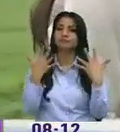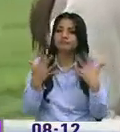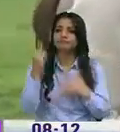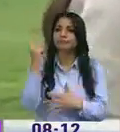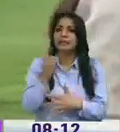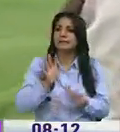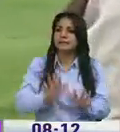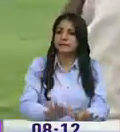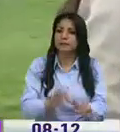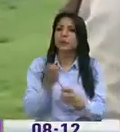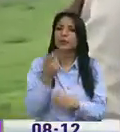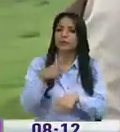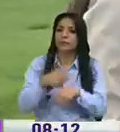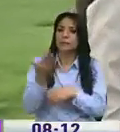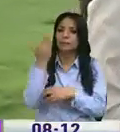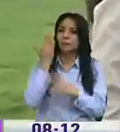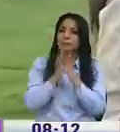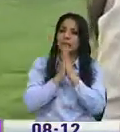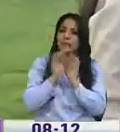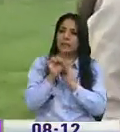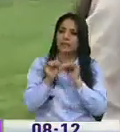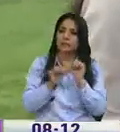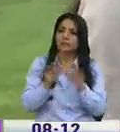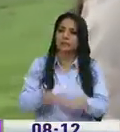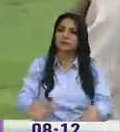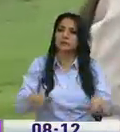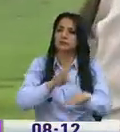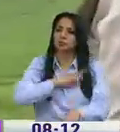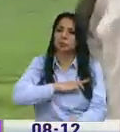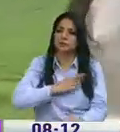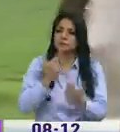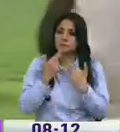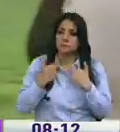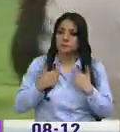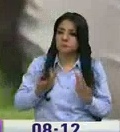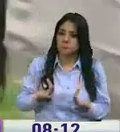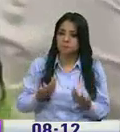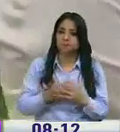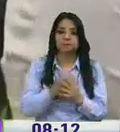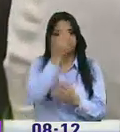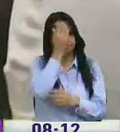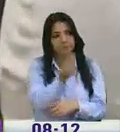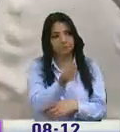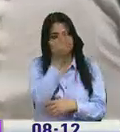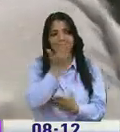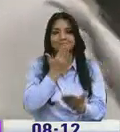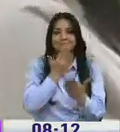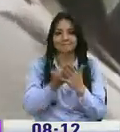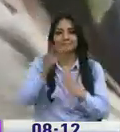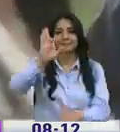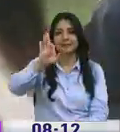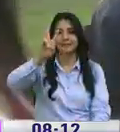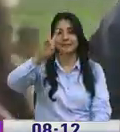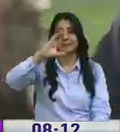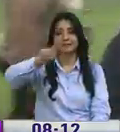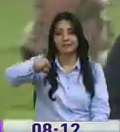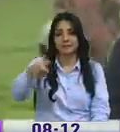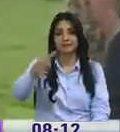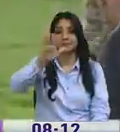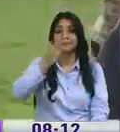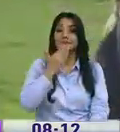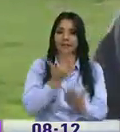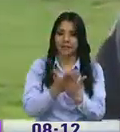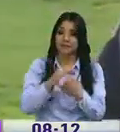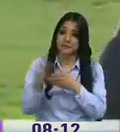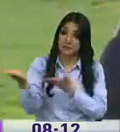puntualmente y hace cuánto se solicitan a la administración son al sin tener respuesta bueno muchas gracias de atv la invitación que hemos